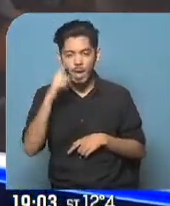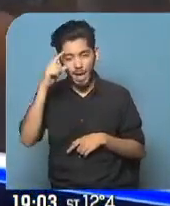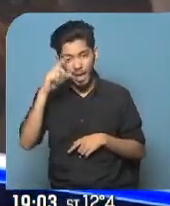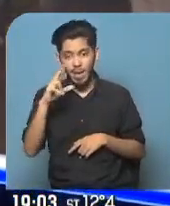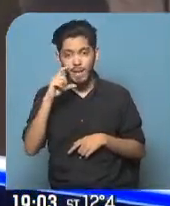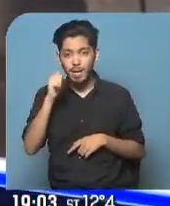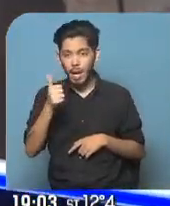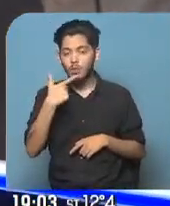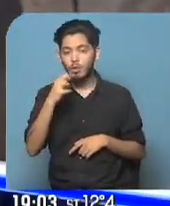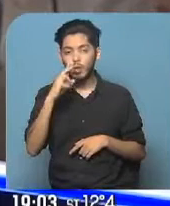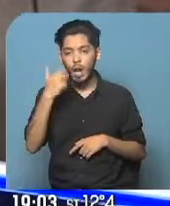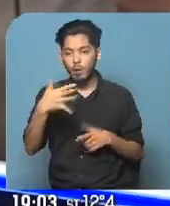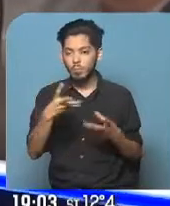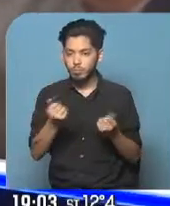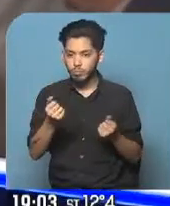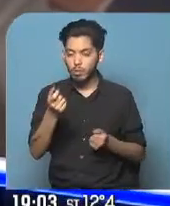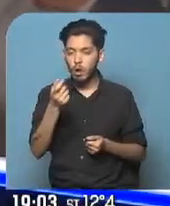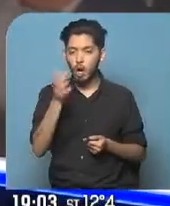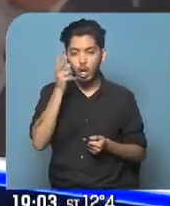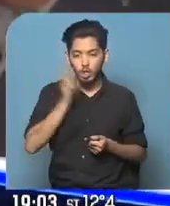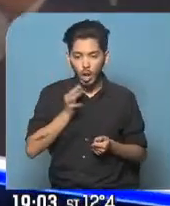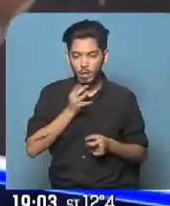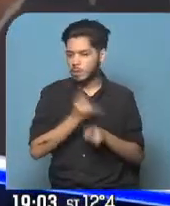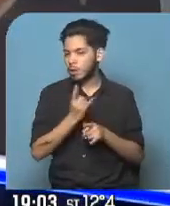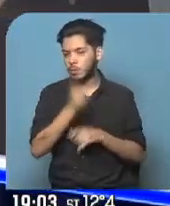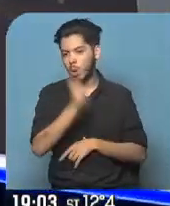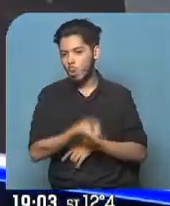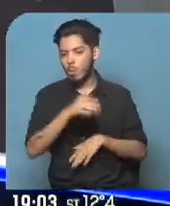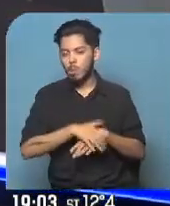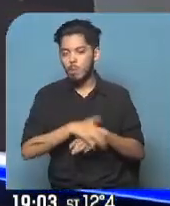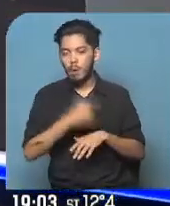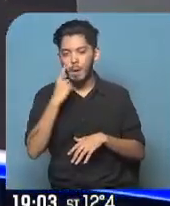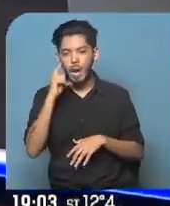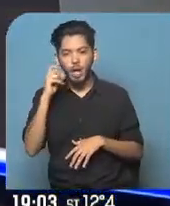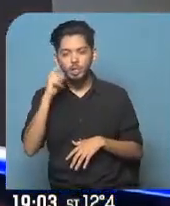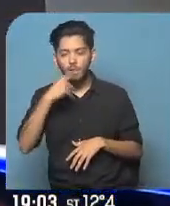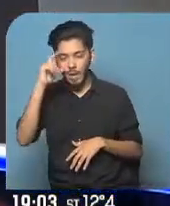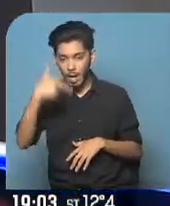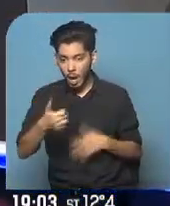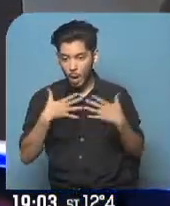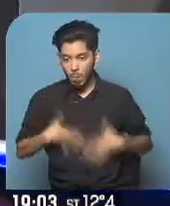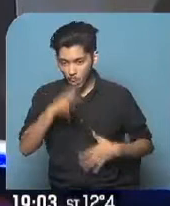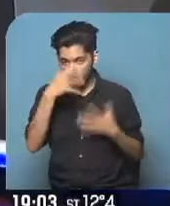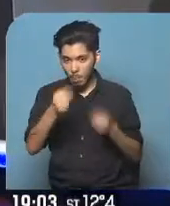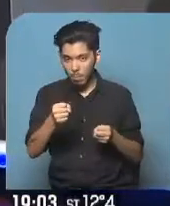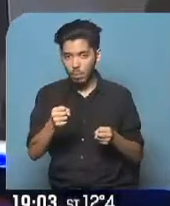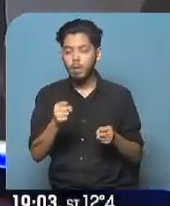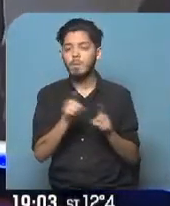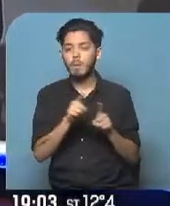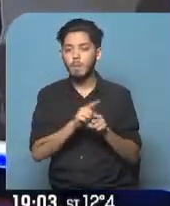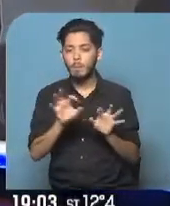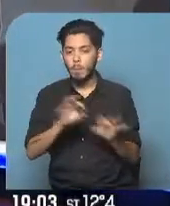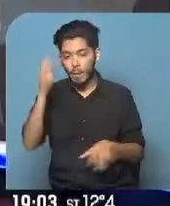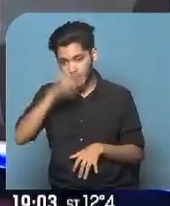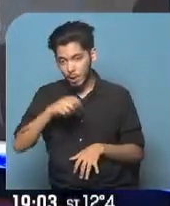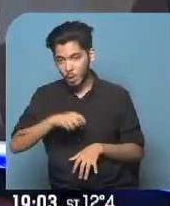desapareció hace ocho años y siempre culparon a su pareja daniel lagóstena el cuerpo nunca apareció así todo el tribunal de lomas de zamora hoy